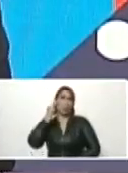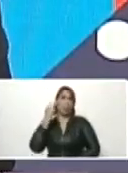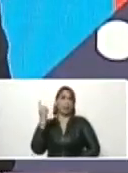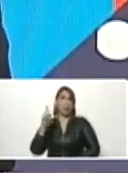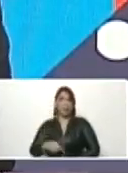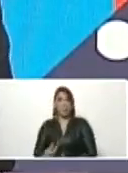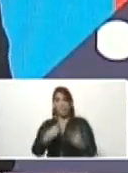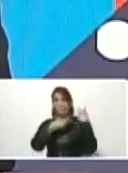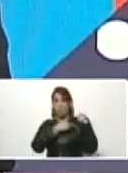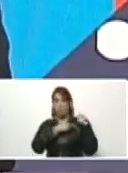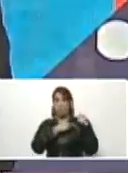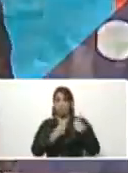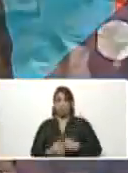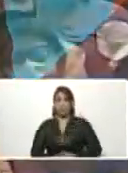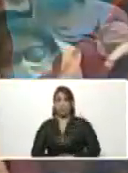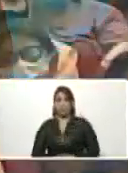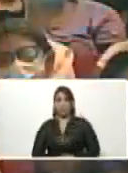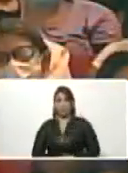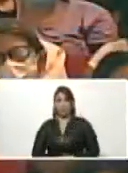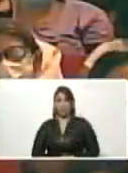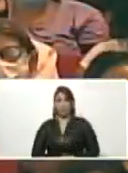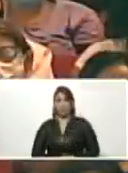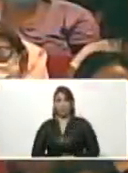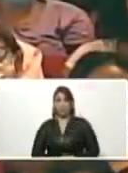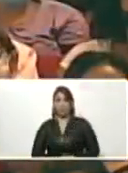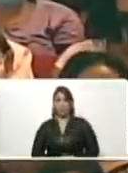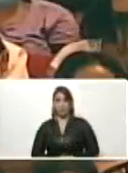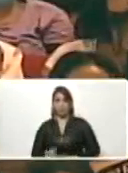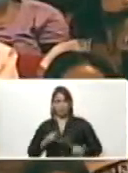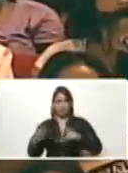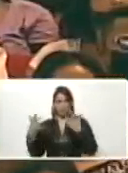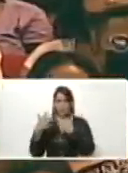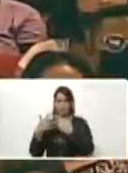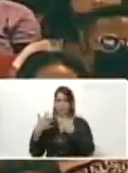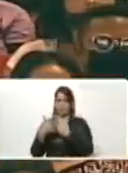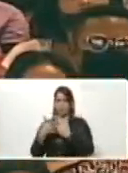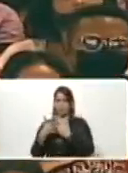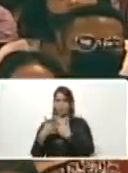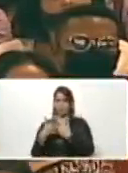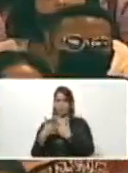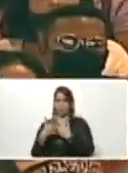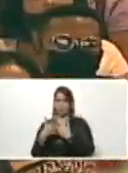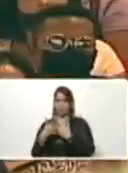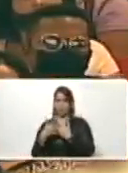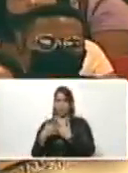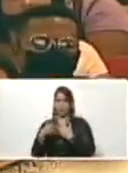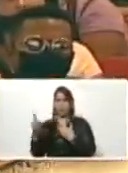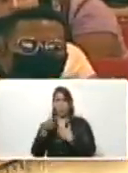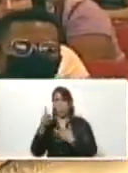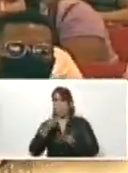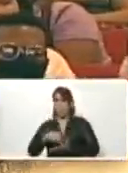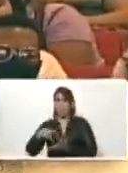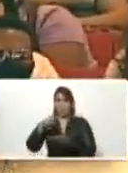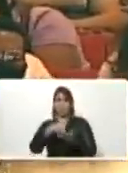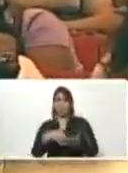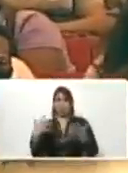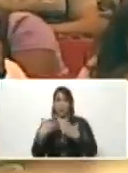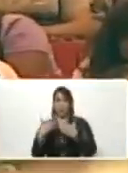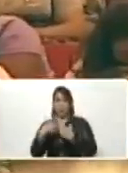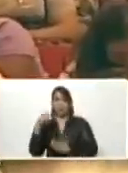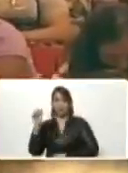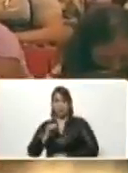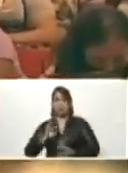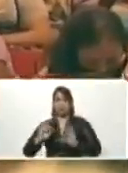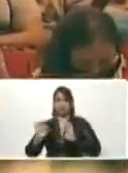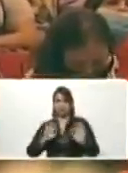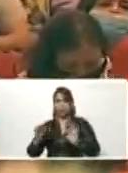rol representativo y muy, muy efectivo en esta batalla. Una de ellas, aunque no participó en la batalla, pero sí en la preparación